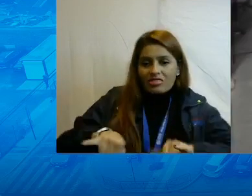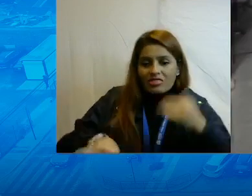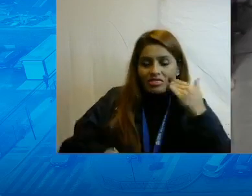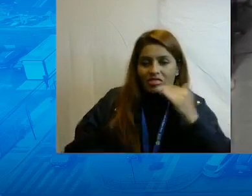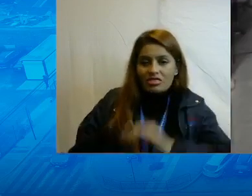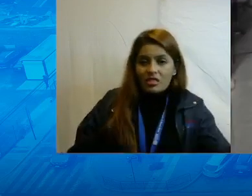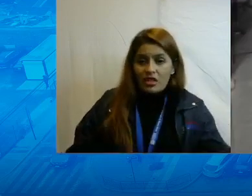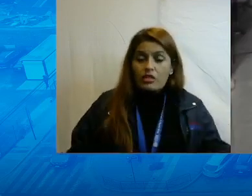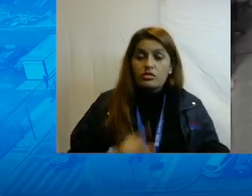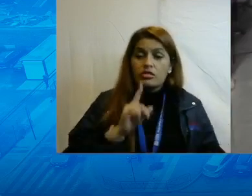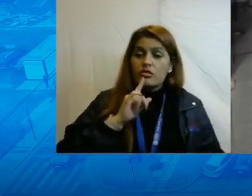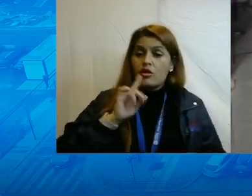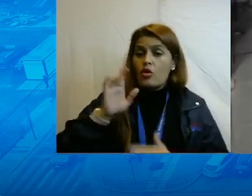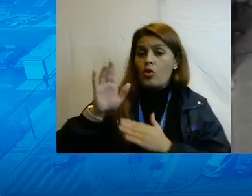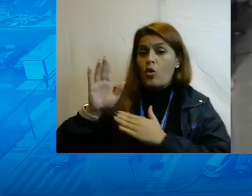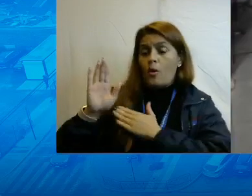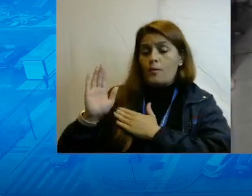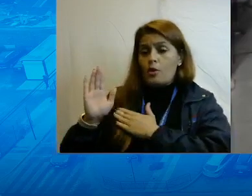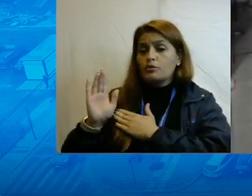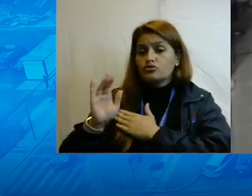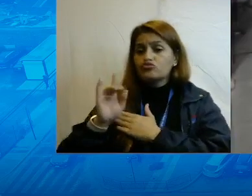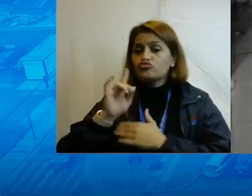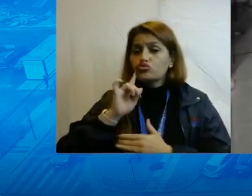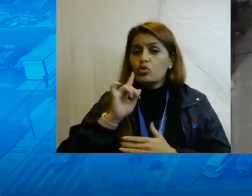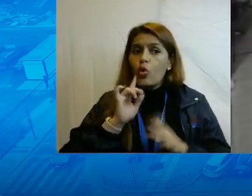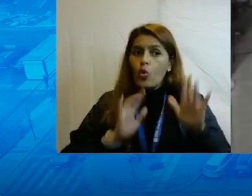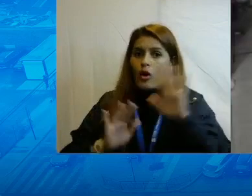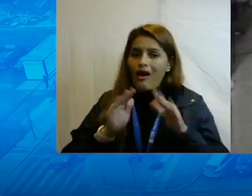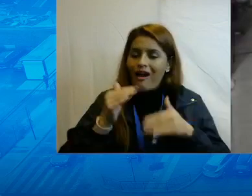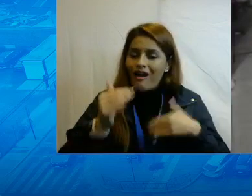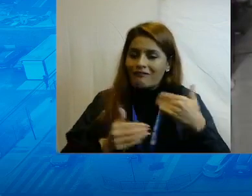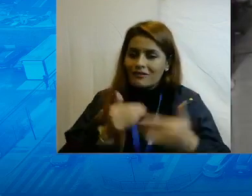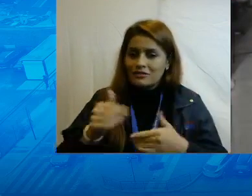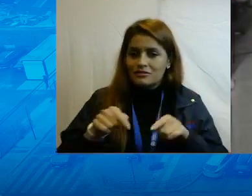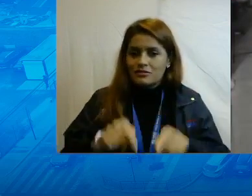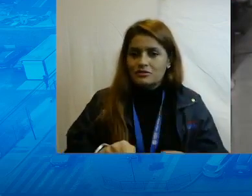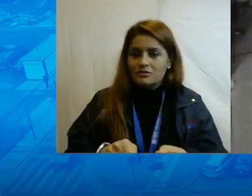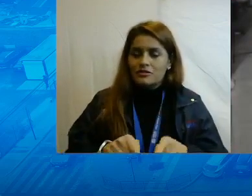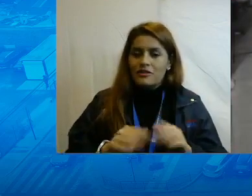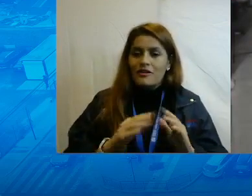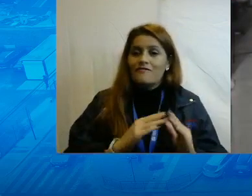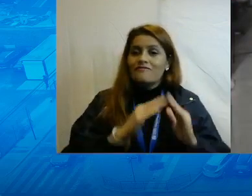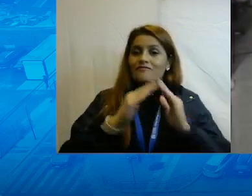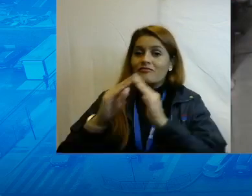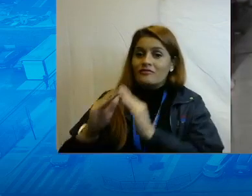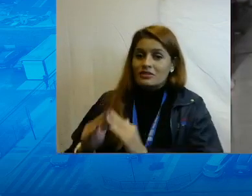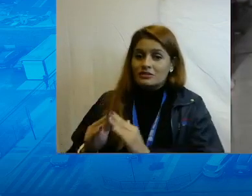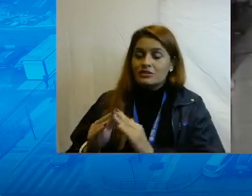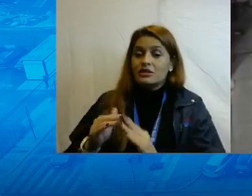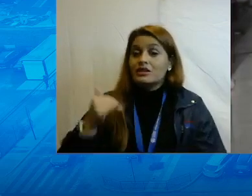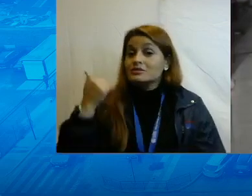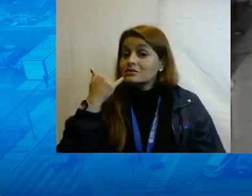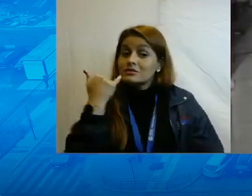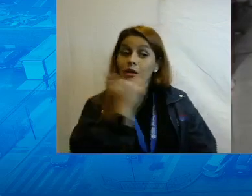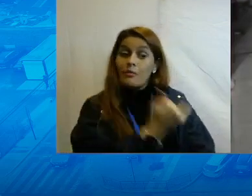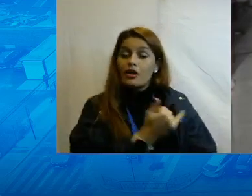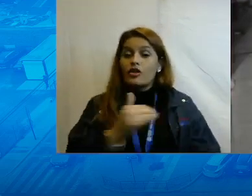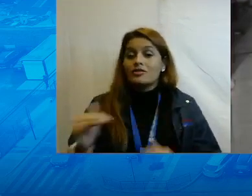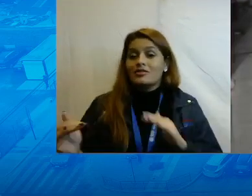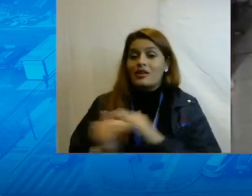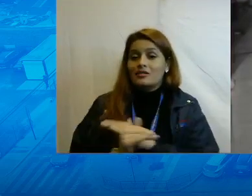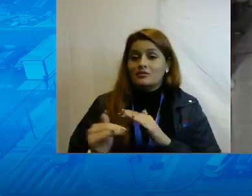se tomó un compromiso también de, para poder seguir avanzando en esto. A la vecina la contactaron desde el equipo de tránsito,